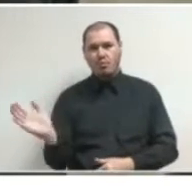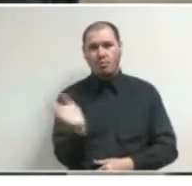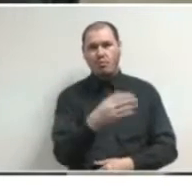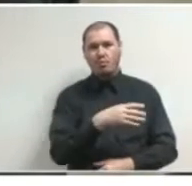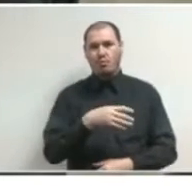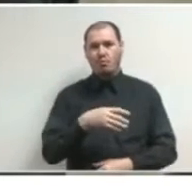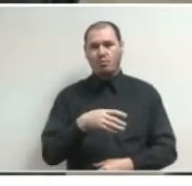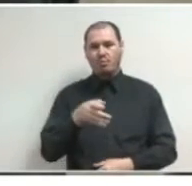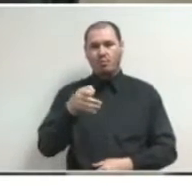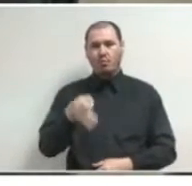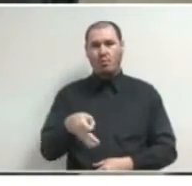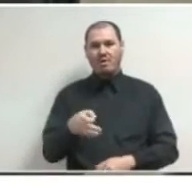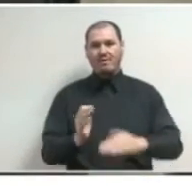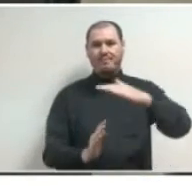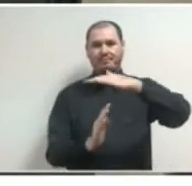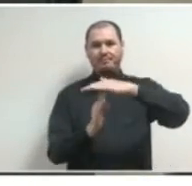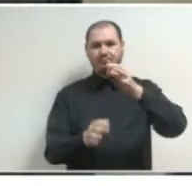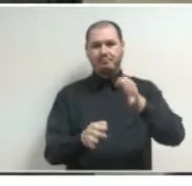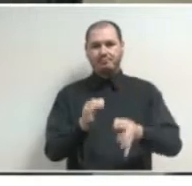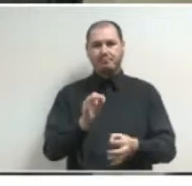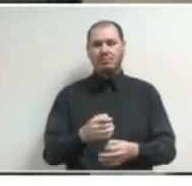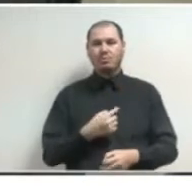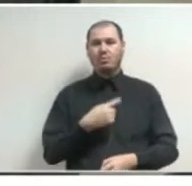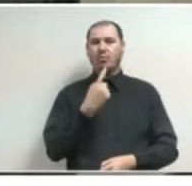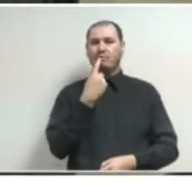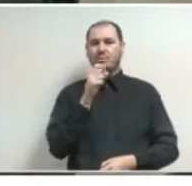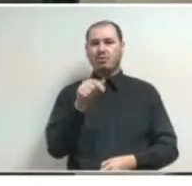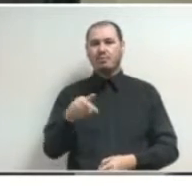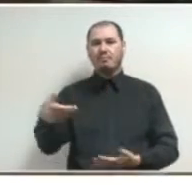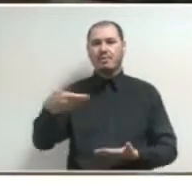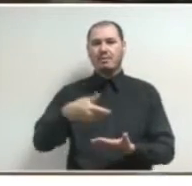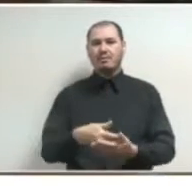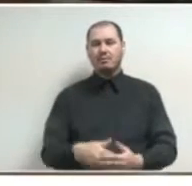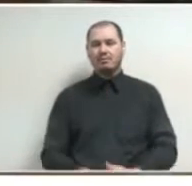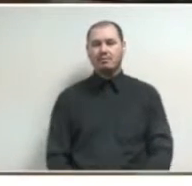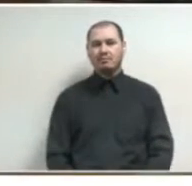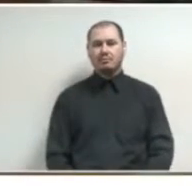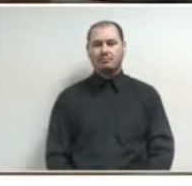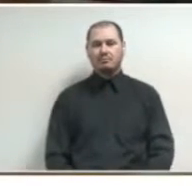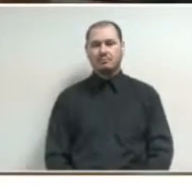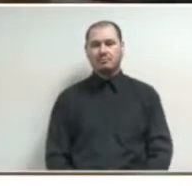Ahí por amo, pende Popecua, ya es a mí, va a eco, va a eco, va a